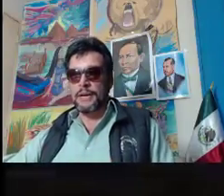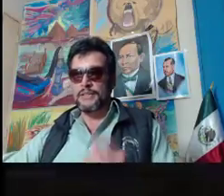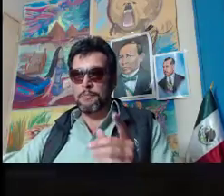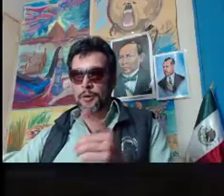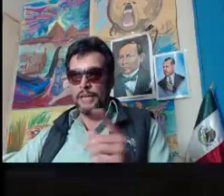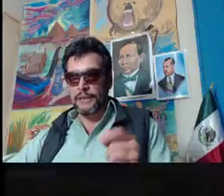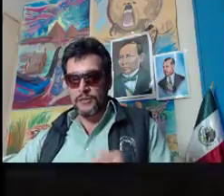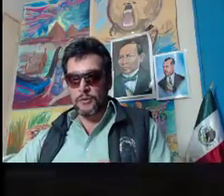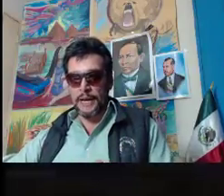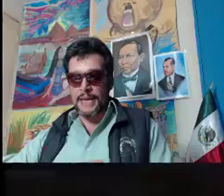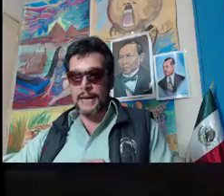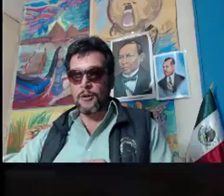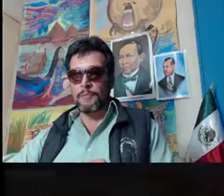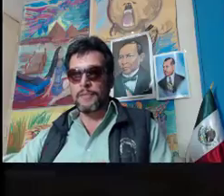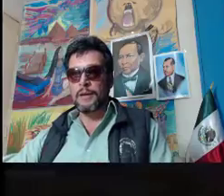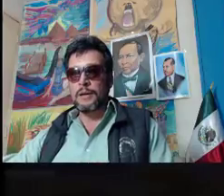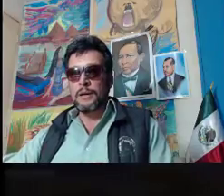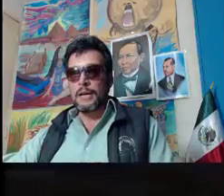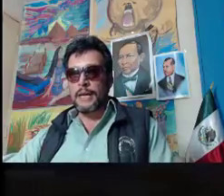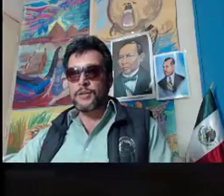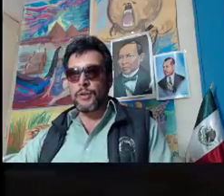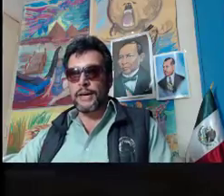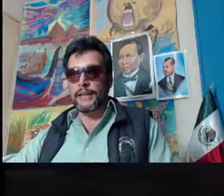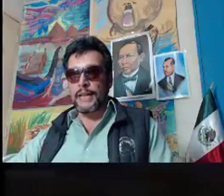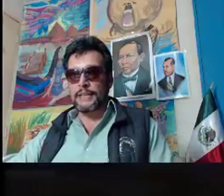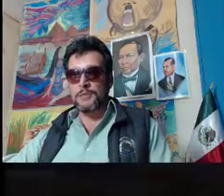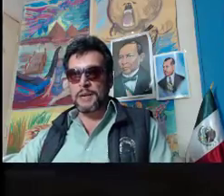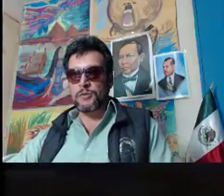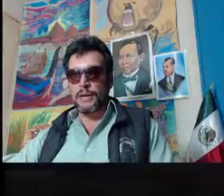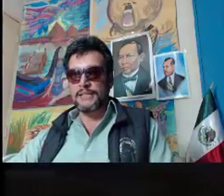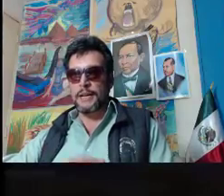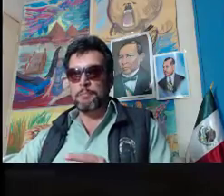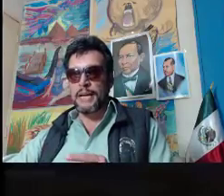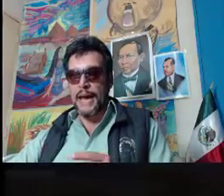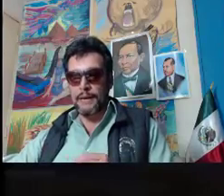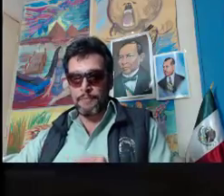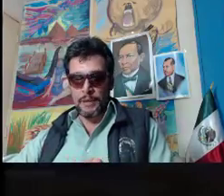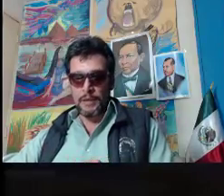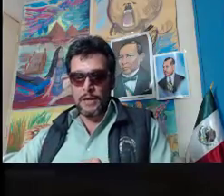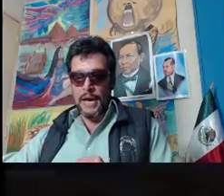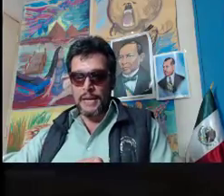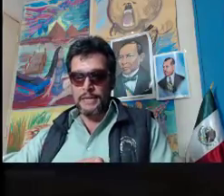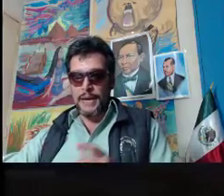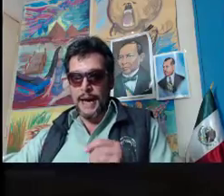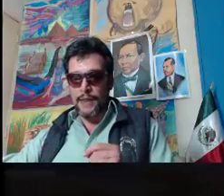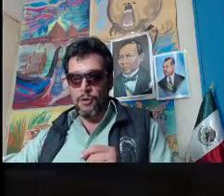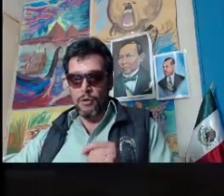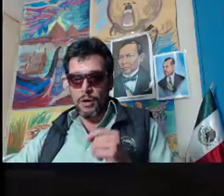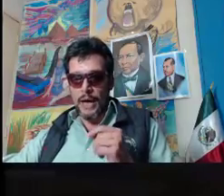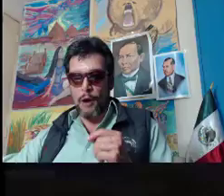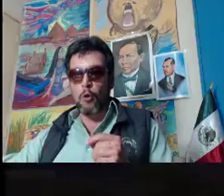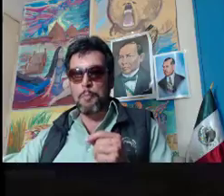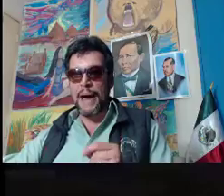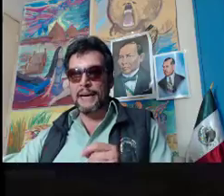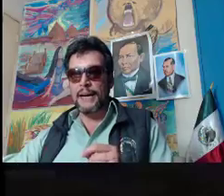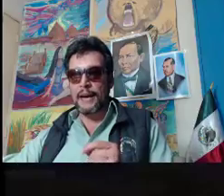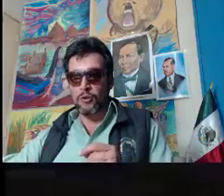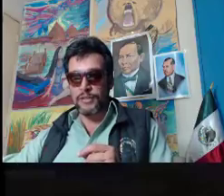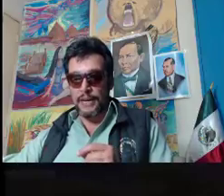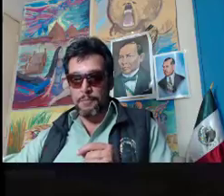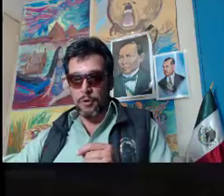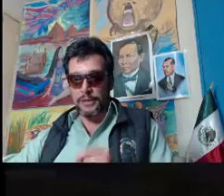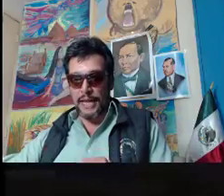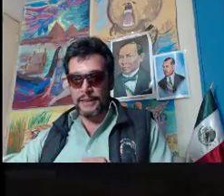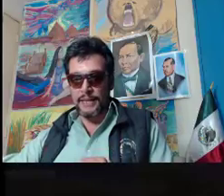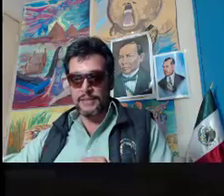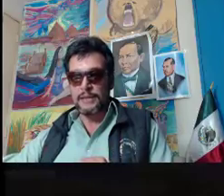Esto también es importante subrayarlo. El hecho de que tantas personas del PRIAN hayan llegado a ocupar